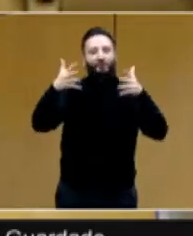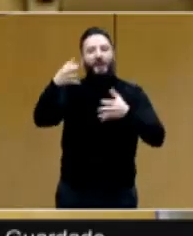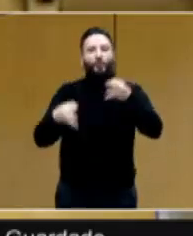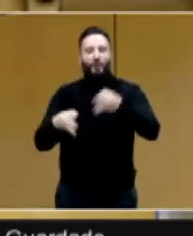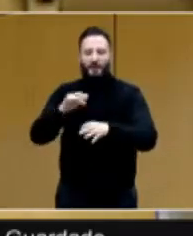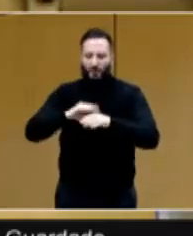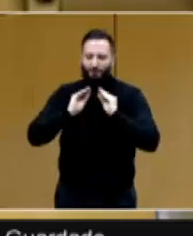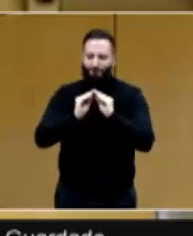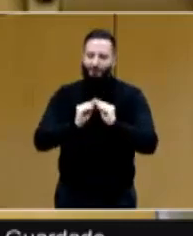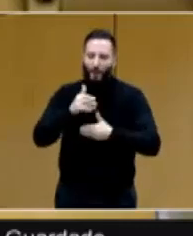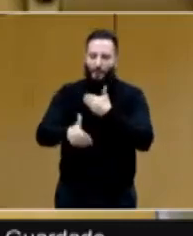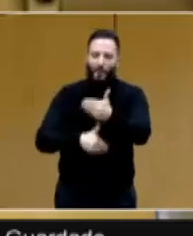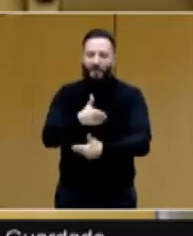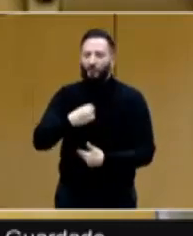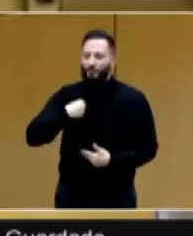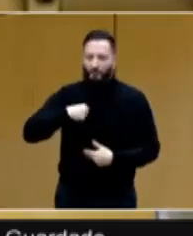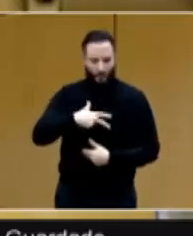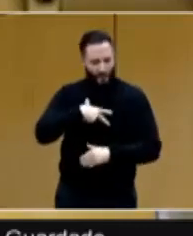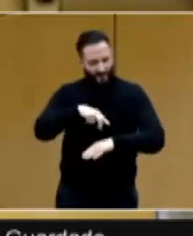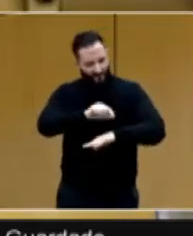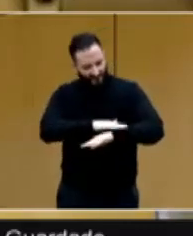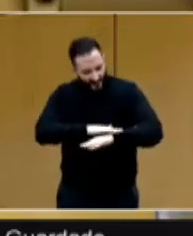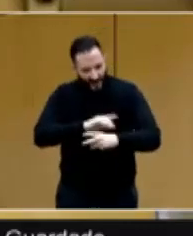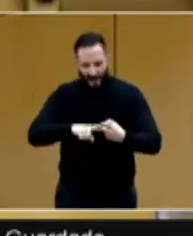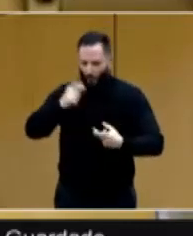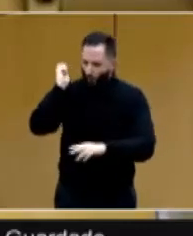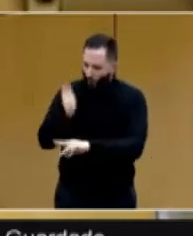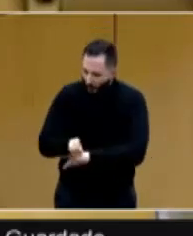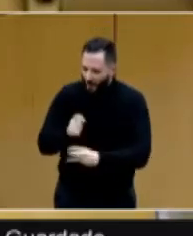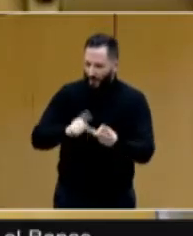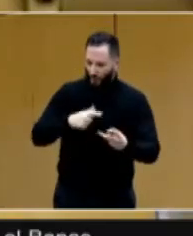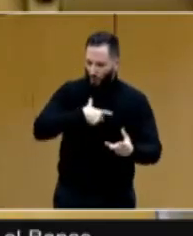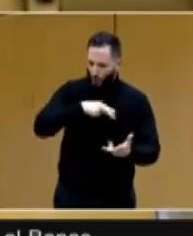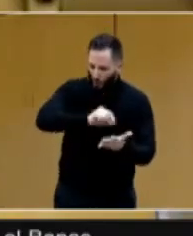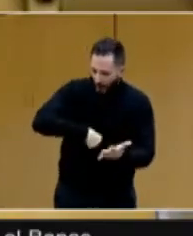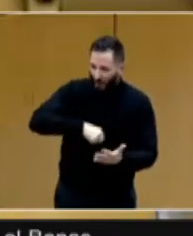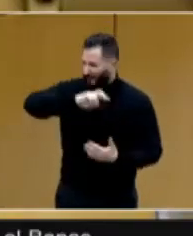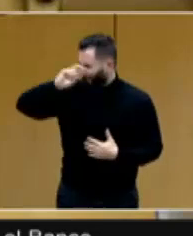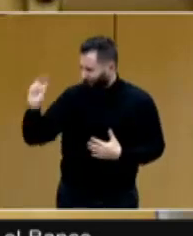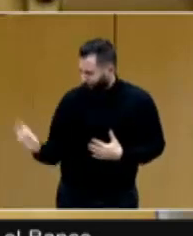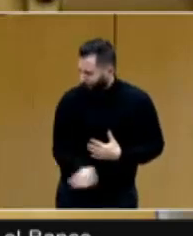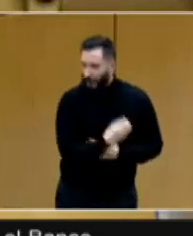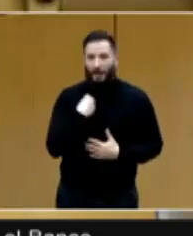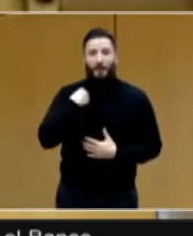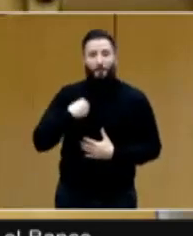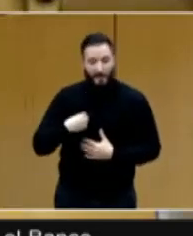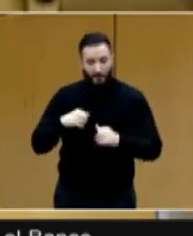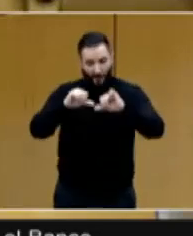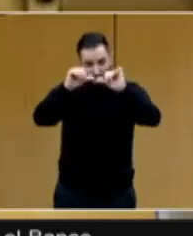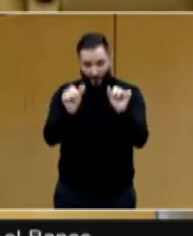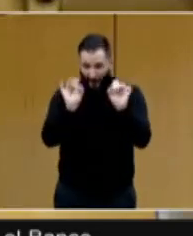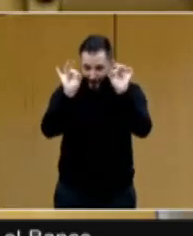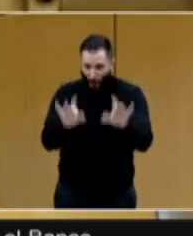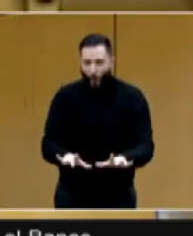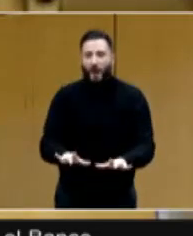como el mismo que estamos haciendo los fiscales los jueces los notarios y están de la misma forma también involucradas en